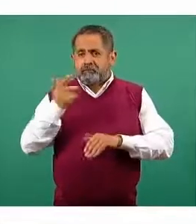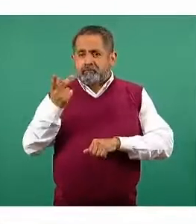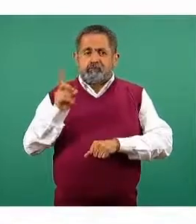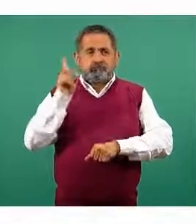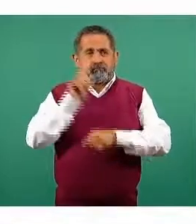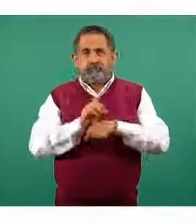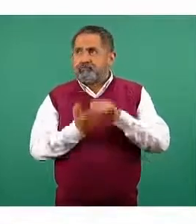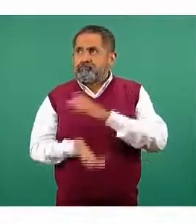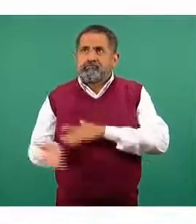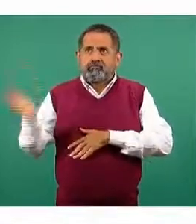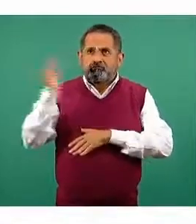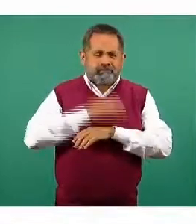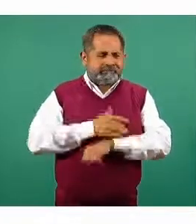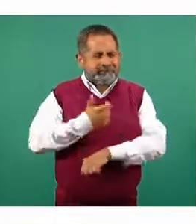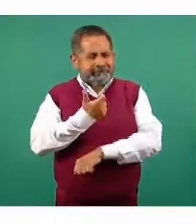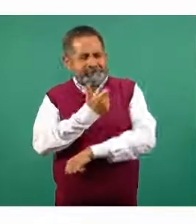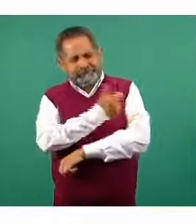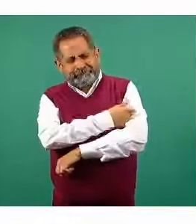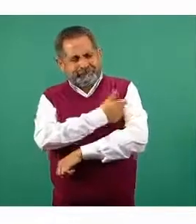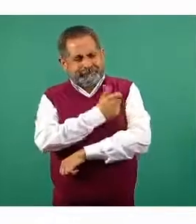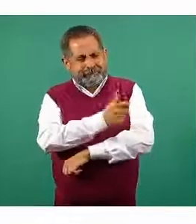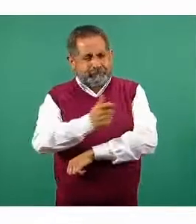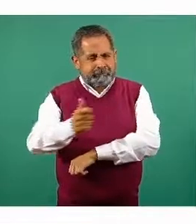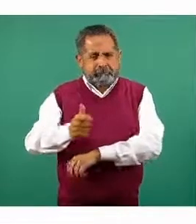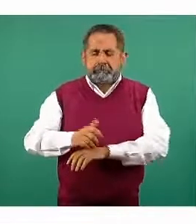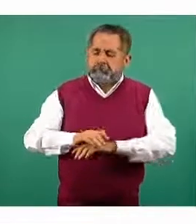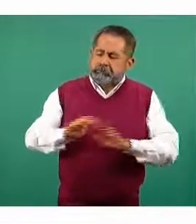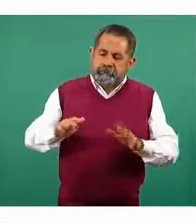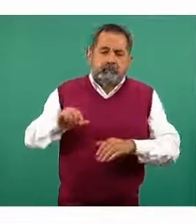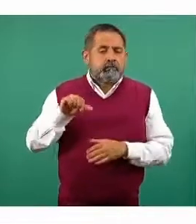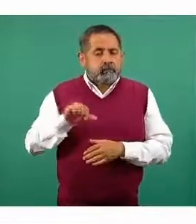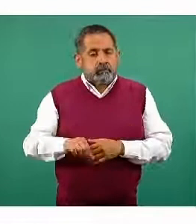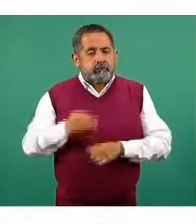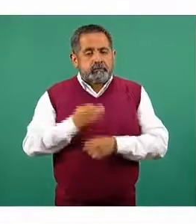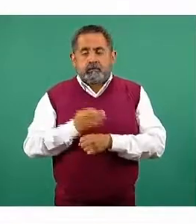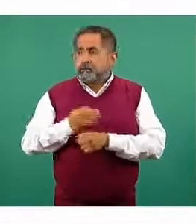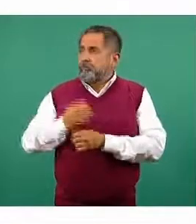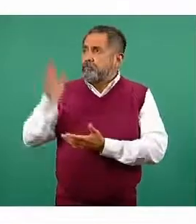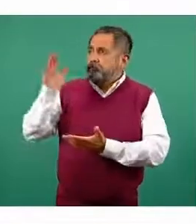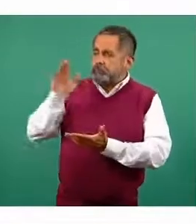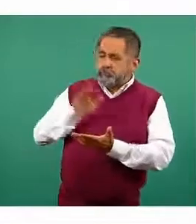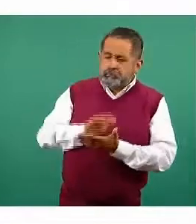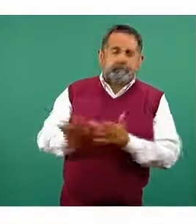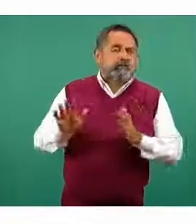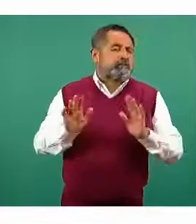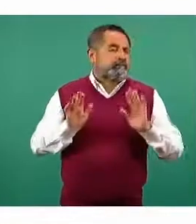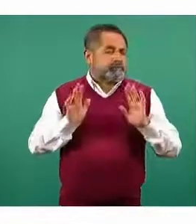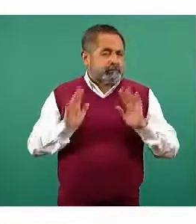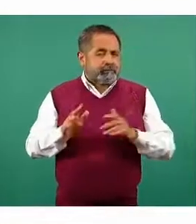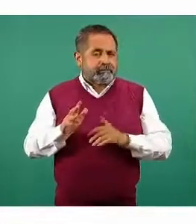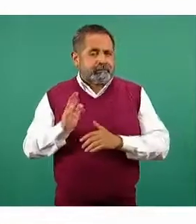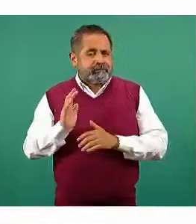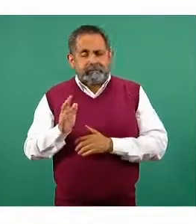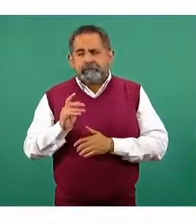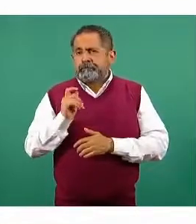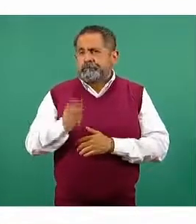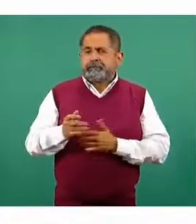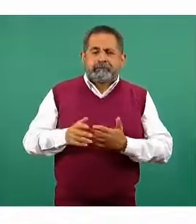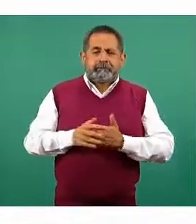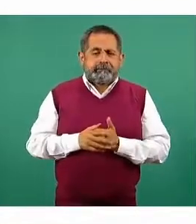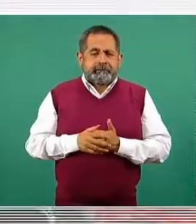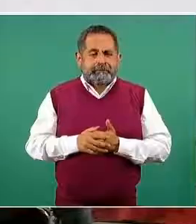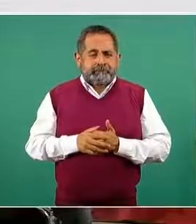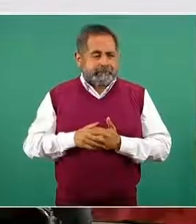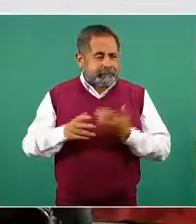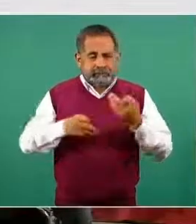sola jornada de vacunación. Actualmente, en un momento en el que ya estamos llegando a